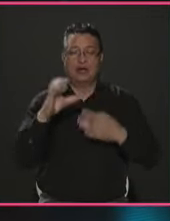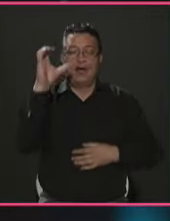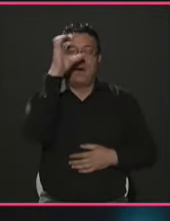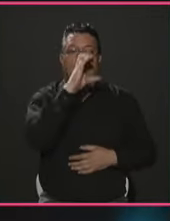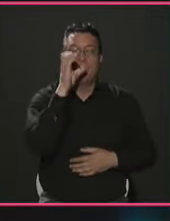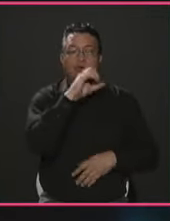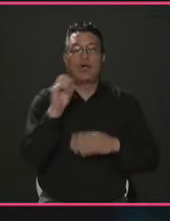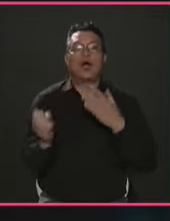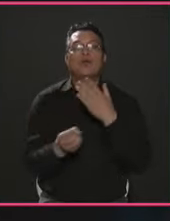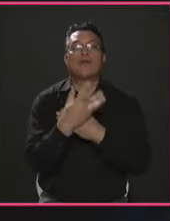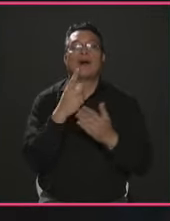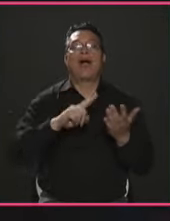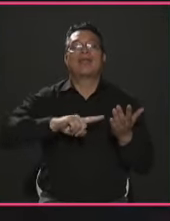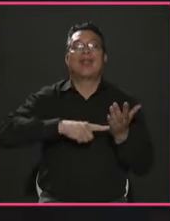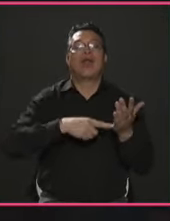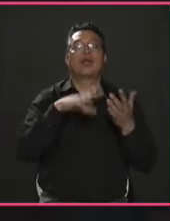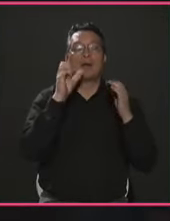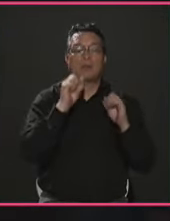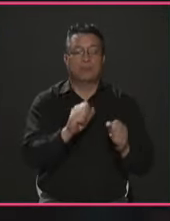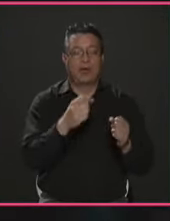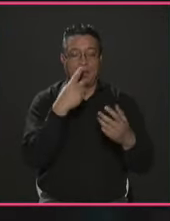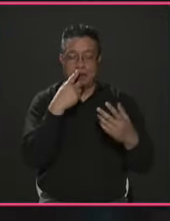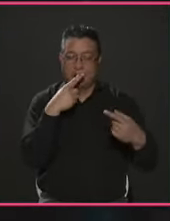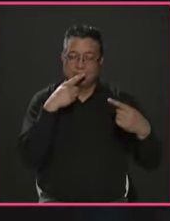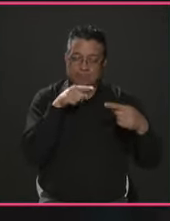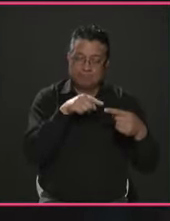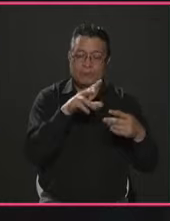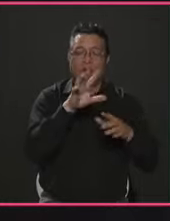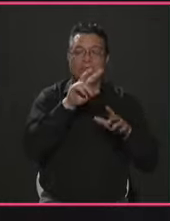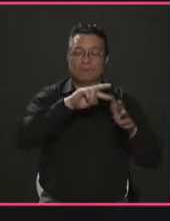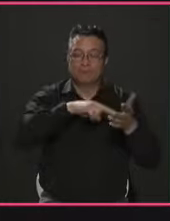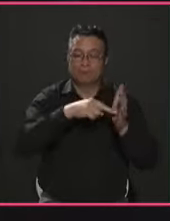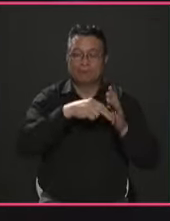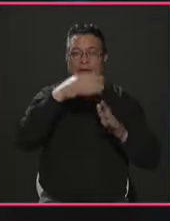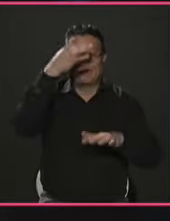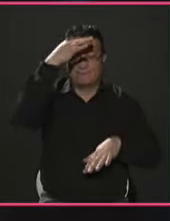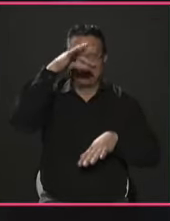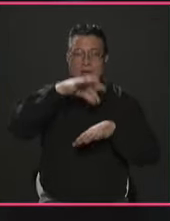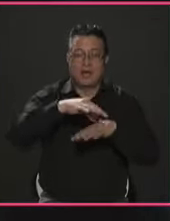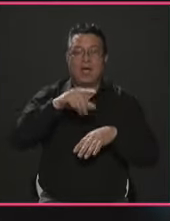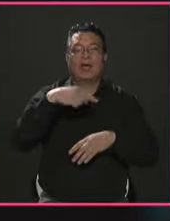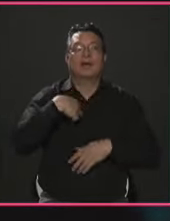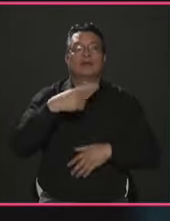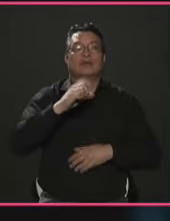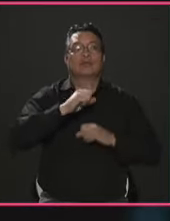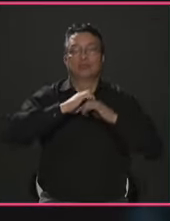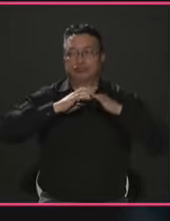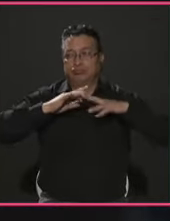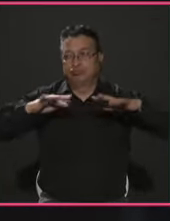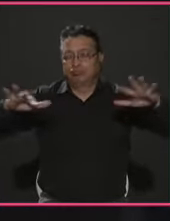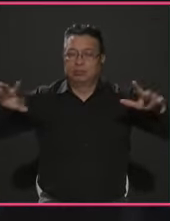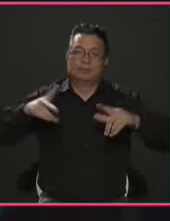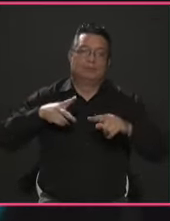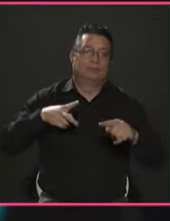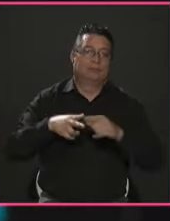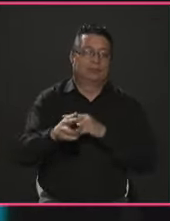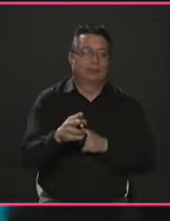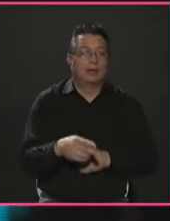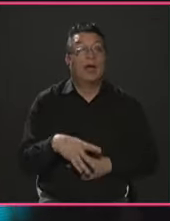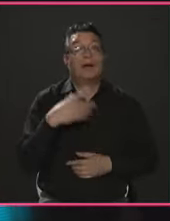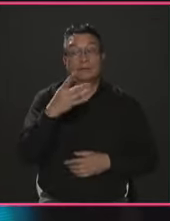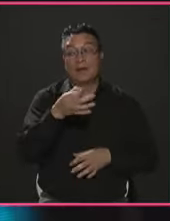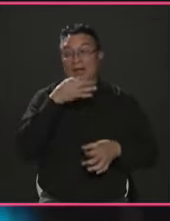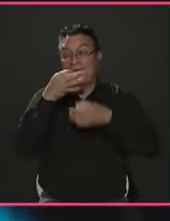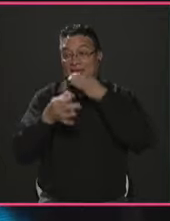distintas tecnologías que puedan hacer frente a estas enfermedades que siguen no convirtiéndose en epidem Así es como decía